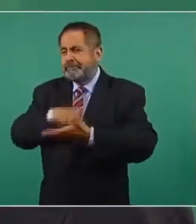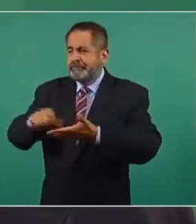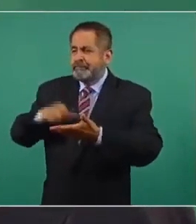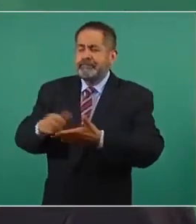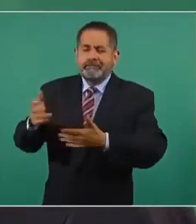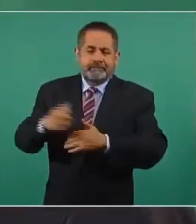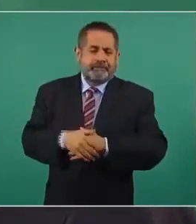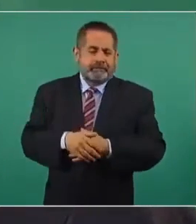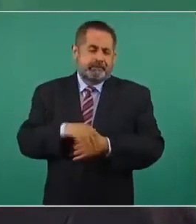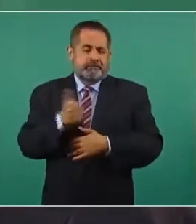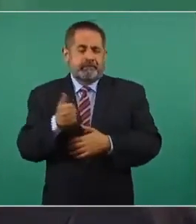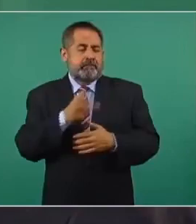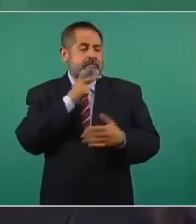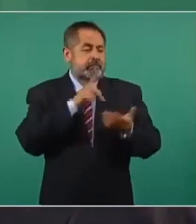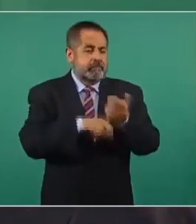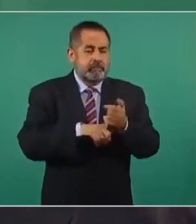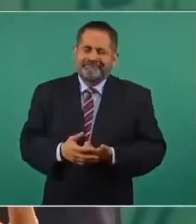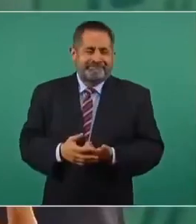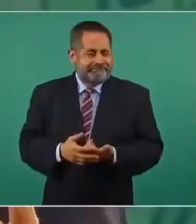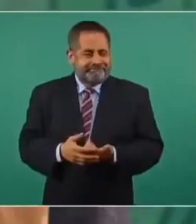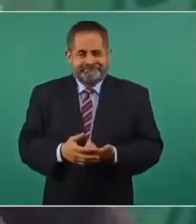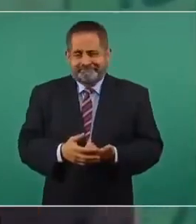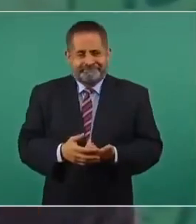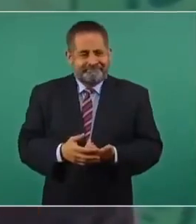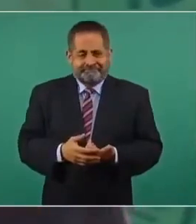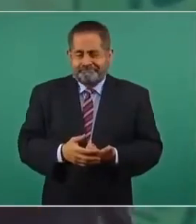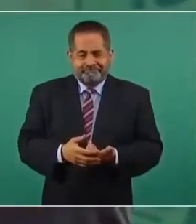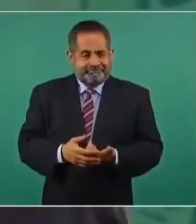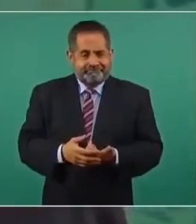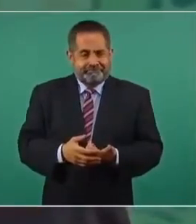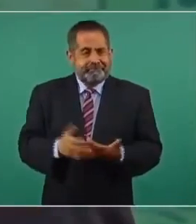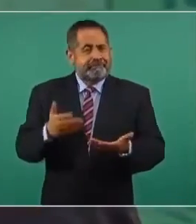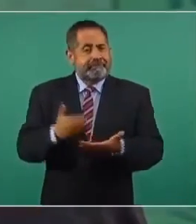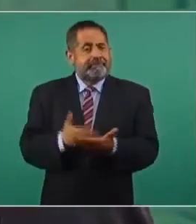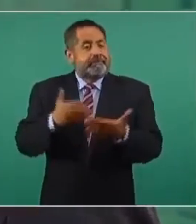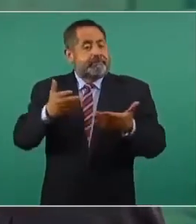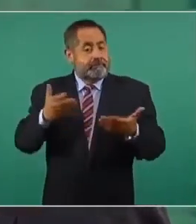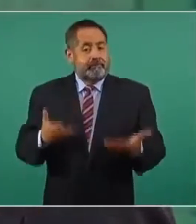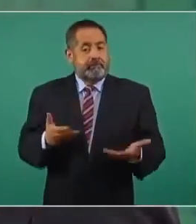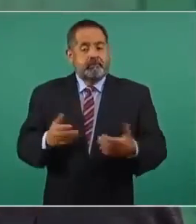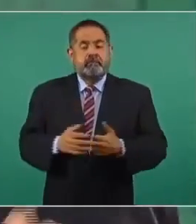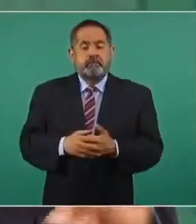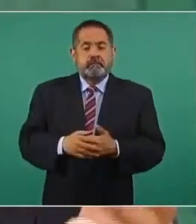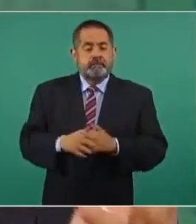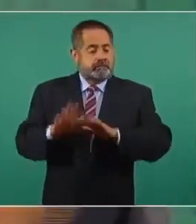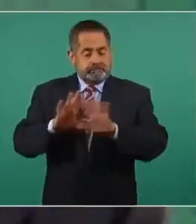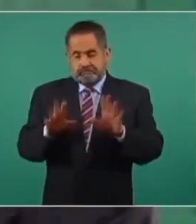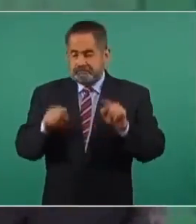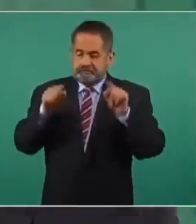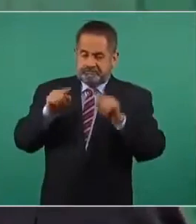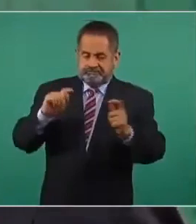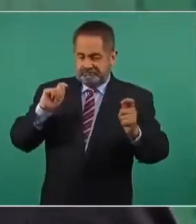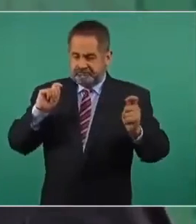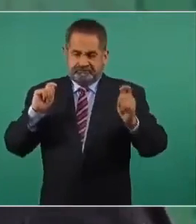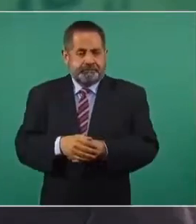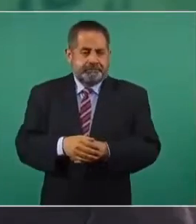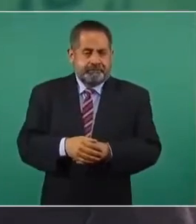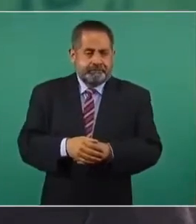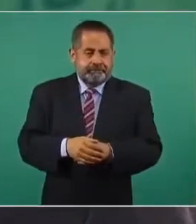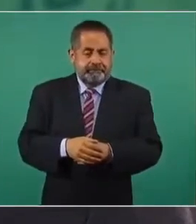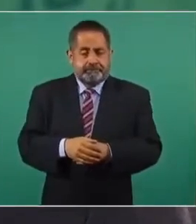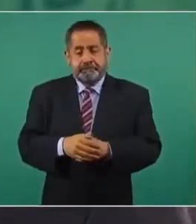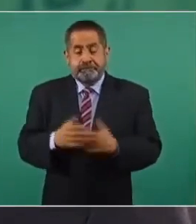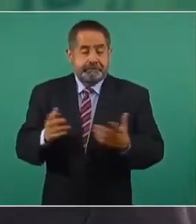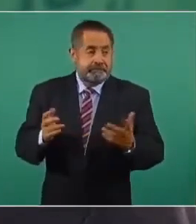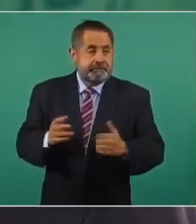y otros petrolíferos al extranjero. Ahora se está llevando a cabo un cambio.